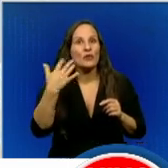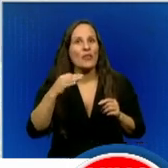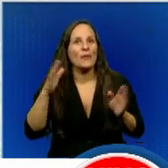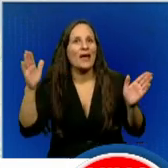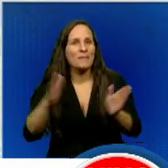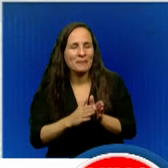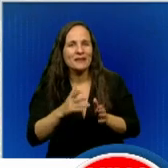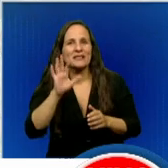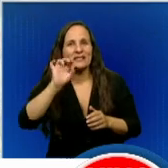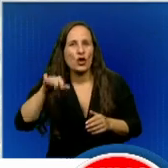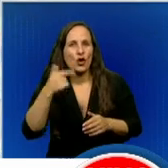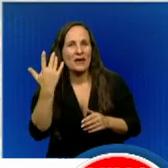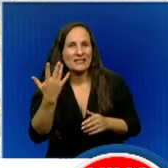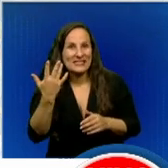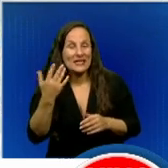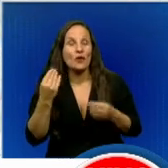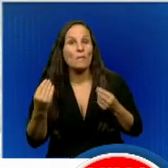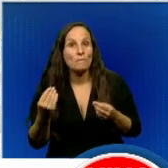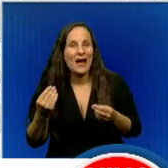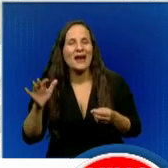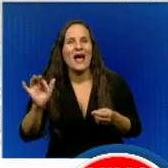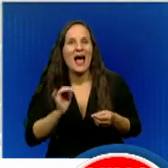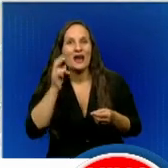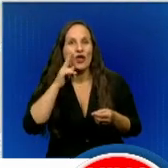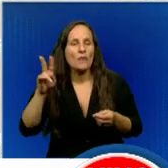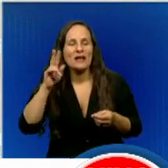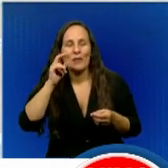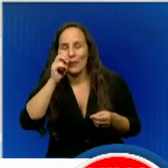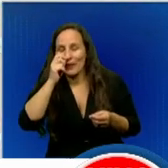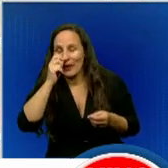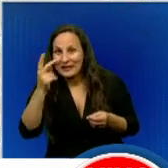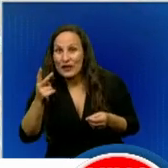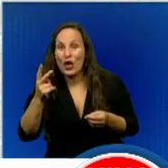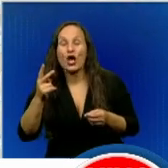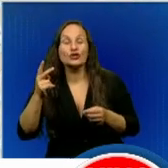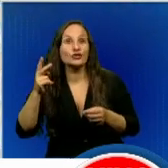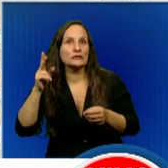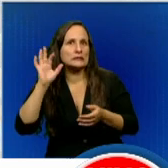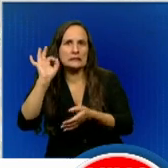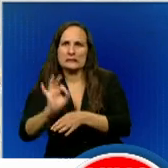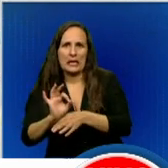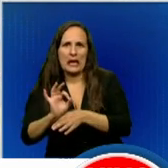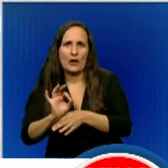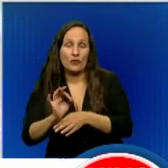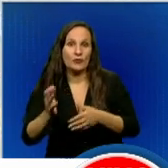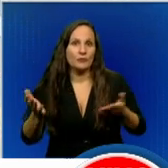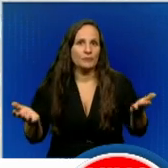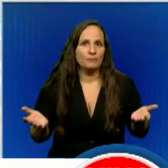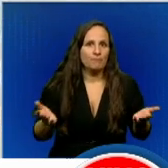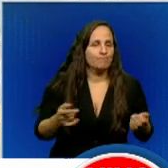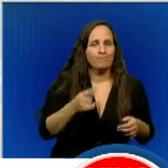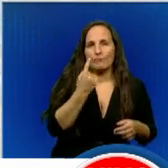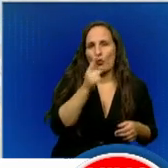para llegar a estar exenta en el 2022 a partir del primero de enero va a quedar en el